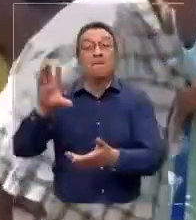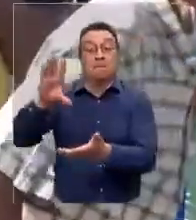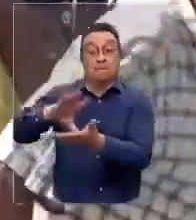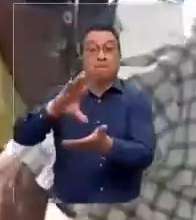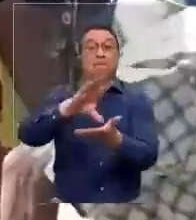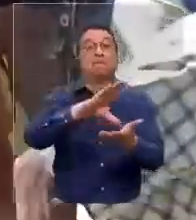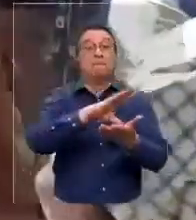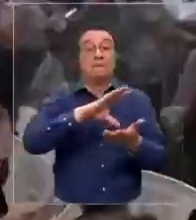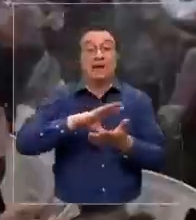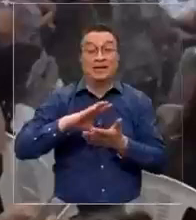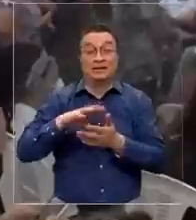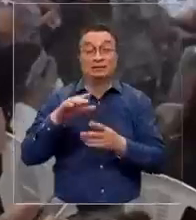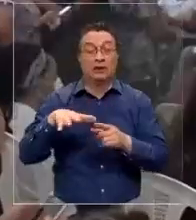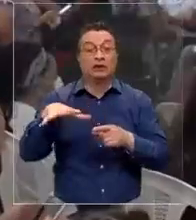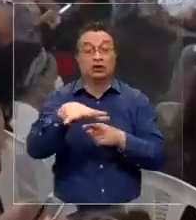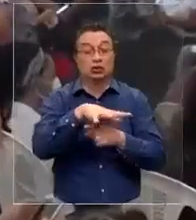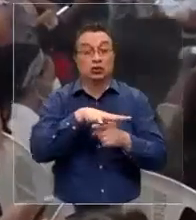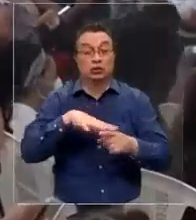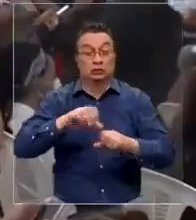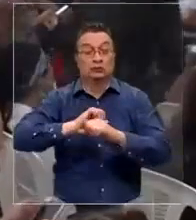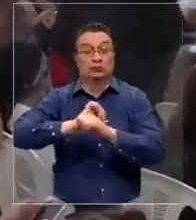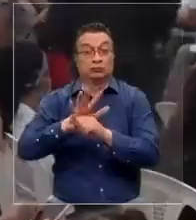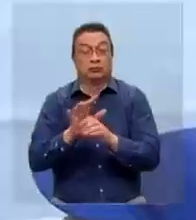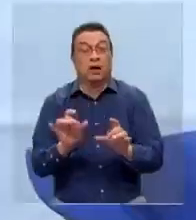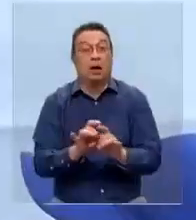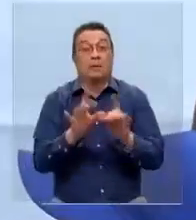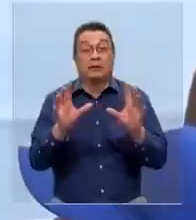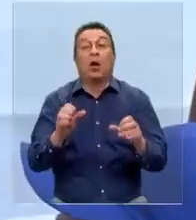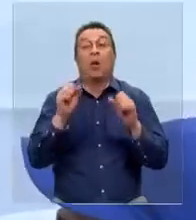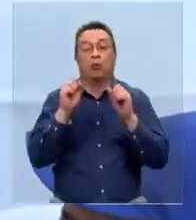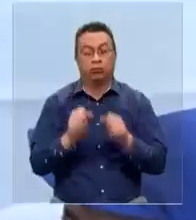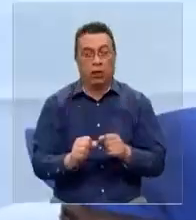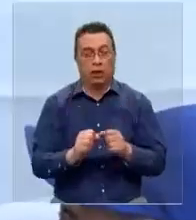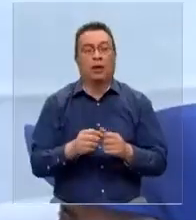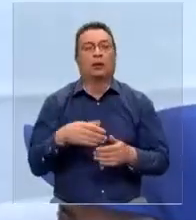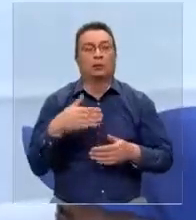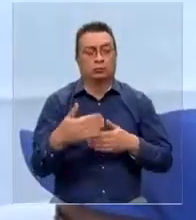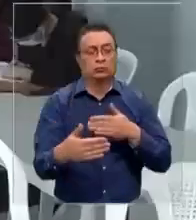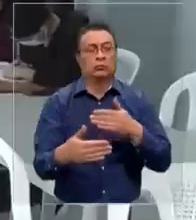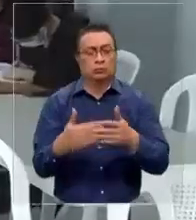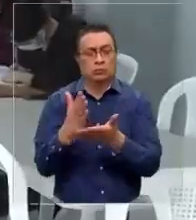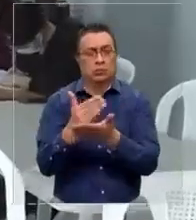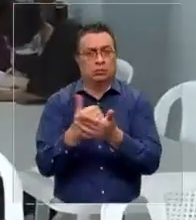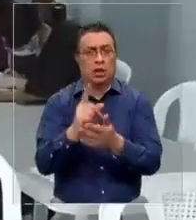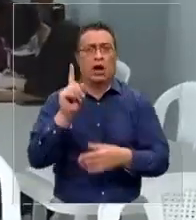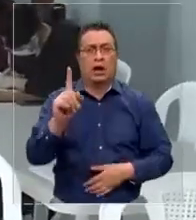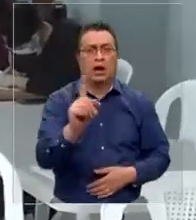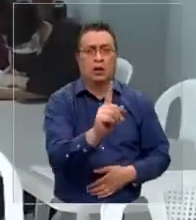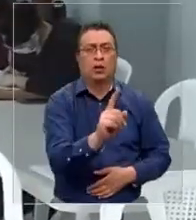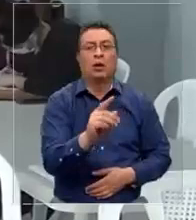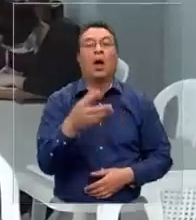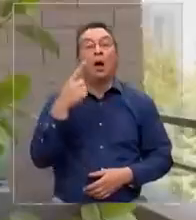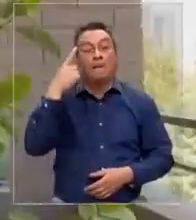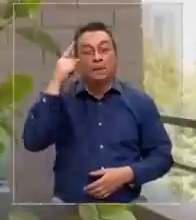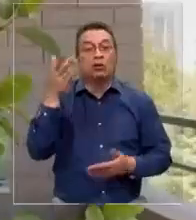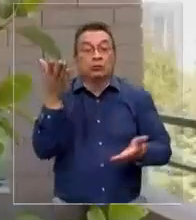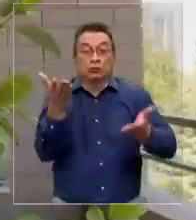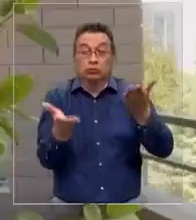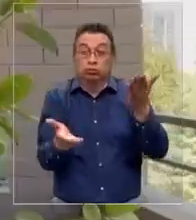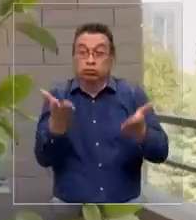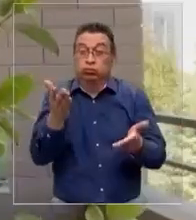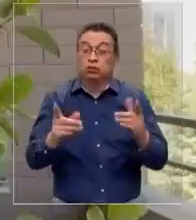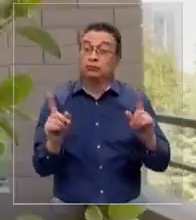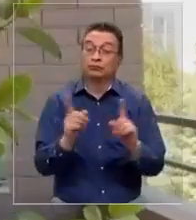en tanto una situación epidemiológica particular, también pueden ir tomando estas medidas, pero no necesariamente son comparables